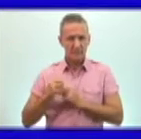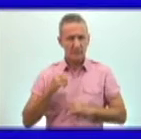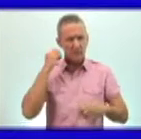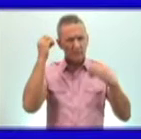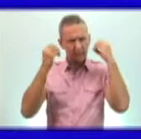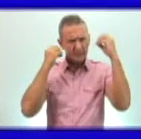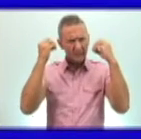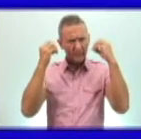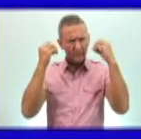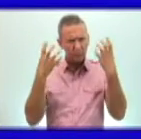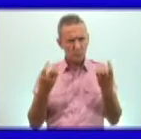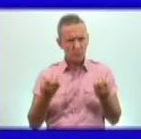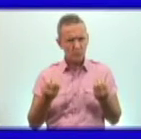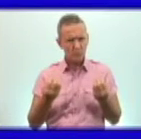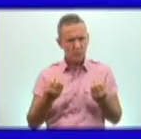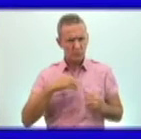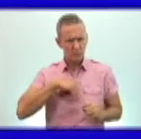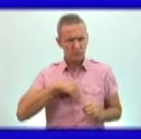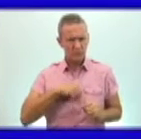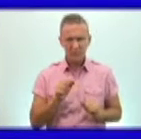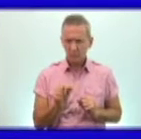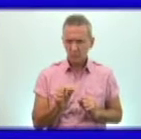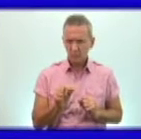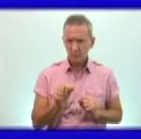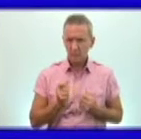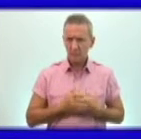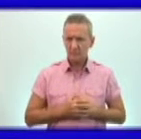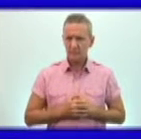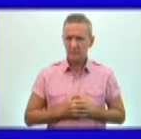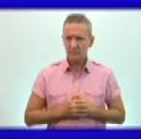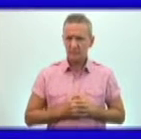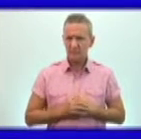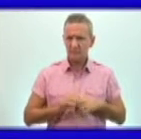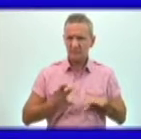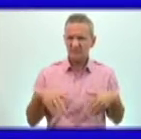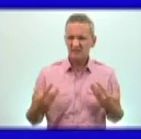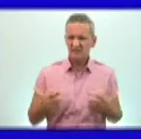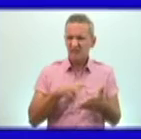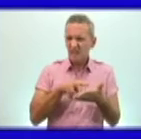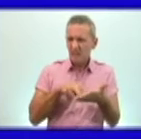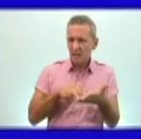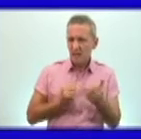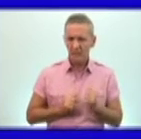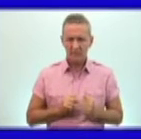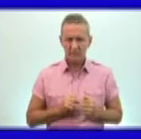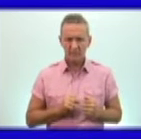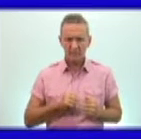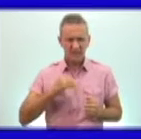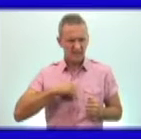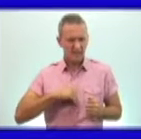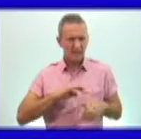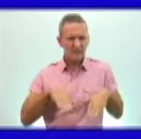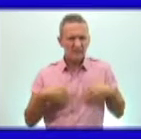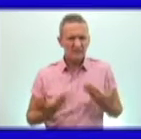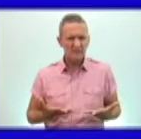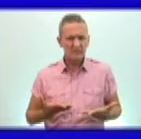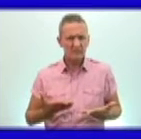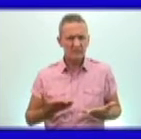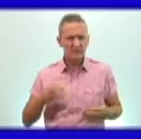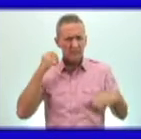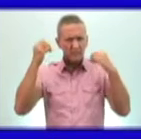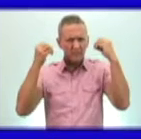Pensamos demasiado y sentimos poco. ¿Qué leemos? ¿Qué sentimos? ¿Qué